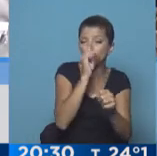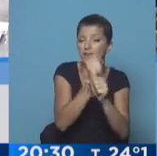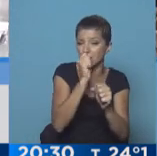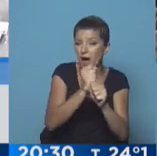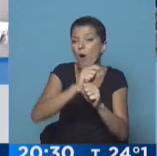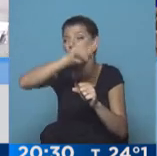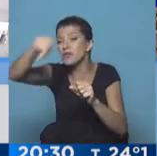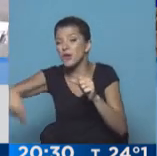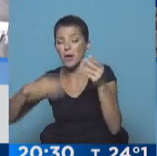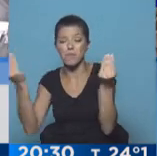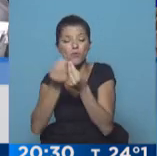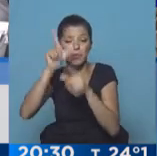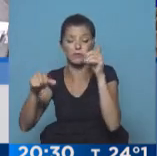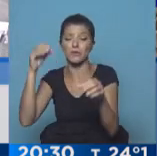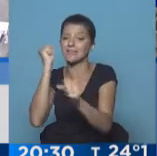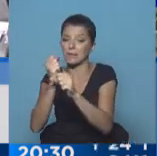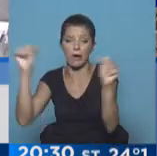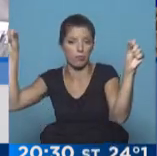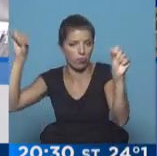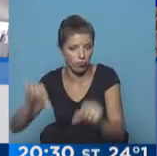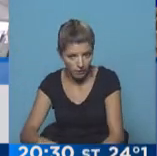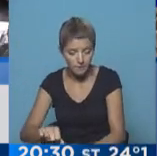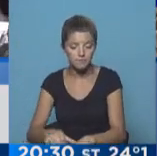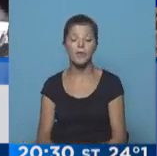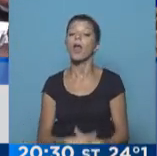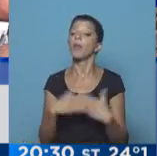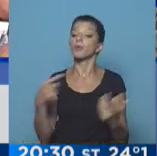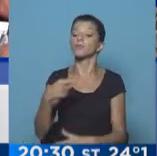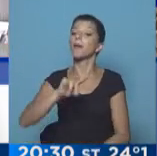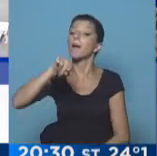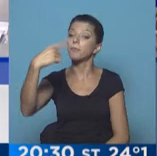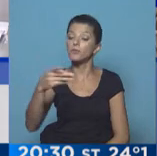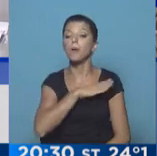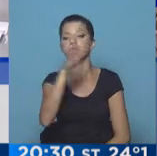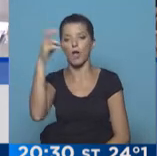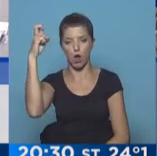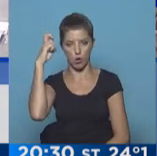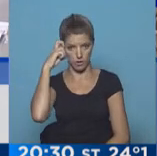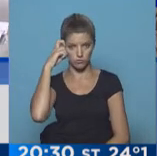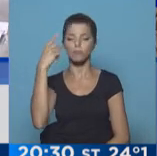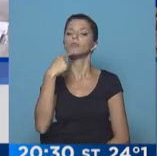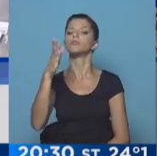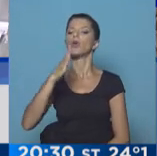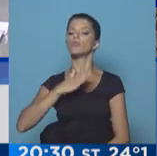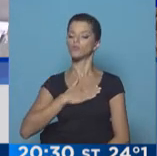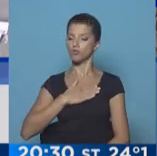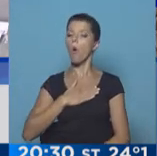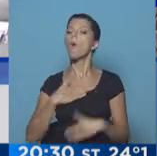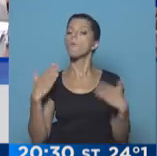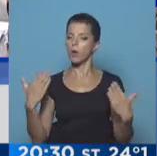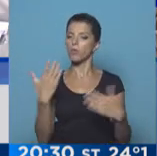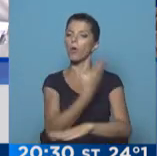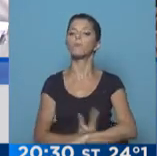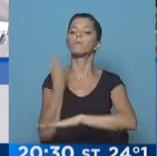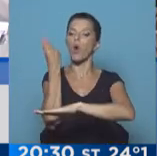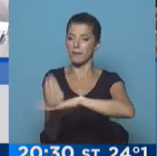de desocupación. ¿Qué va a pasar la semana que viene? Pedro Sánchez va a ir al Congreso y va a decir, señores, yo tengo la posibilidad de formar un